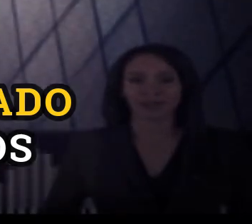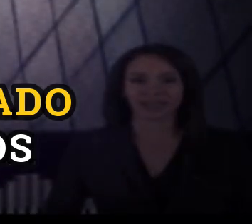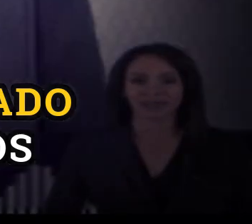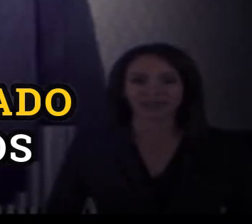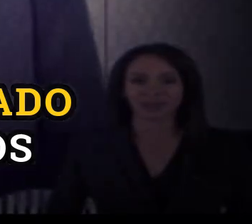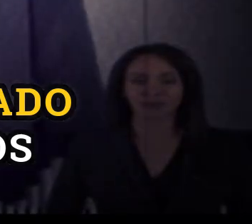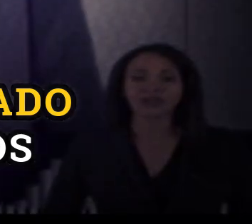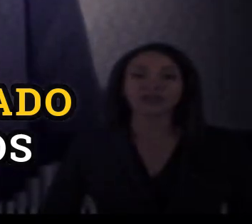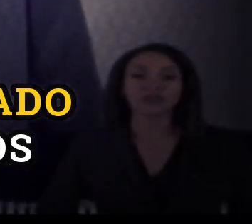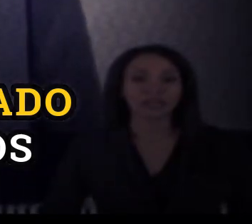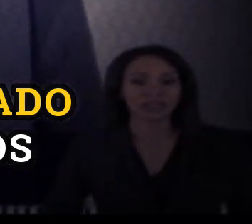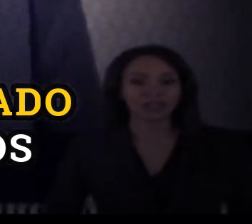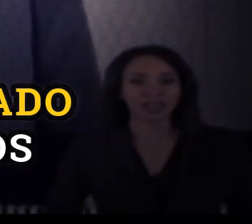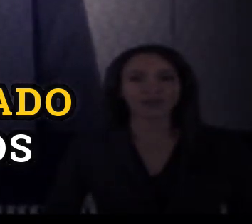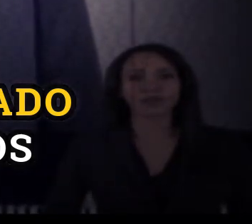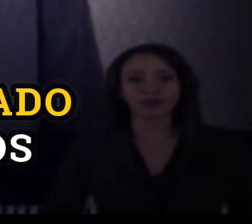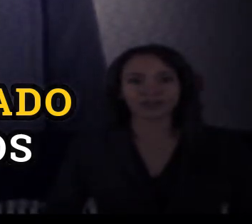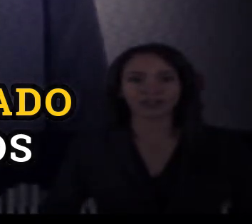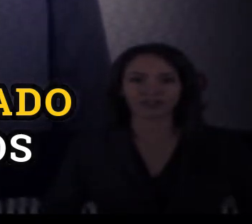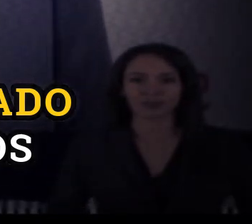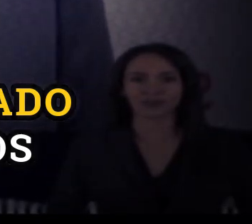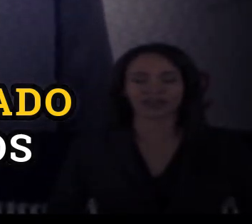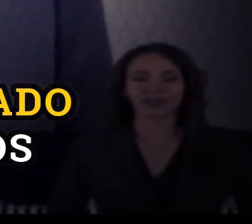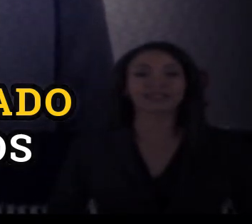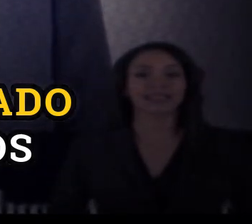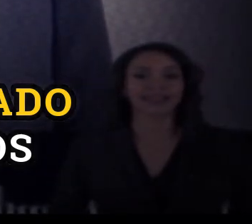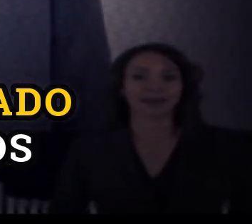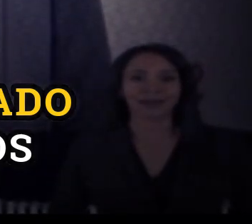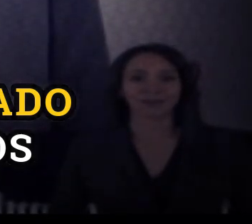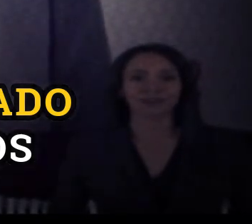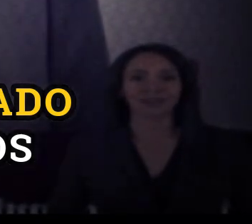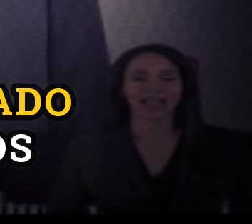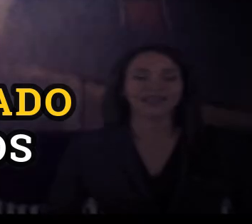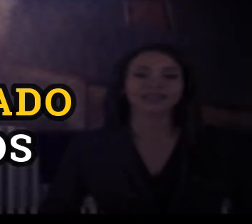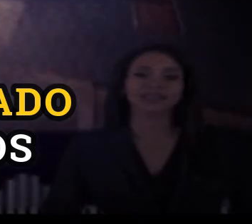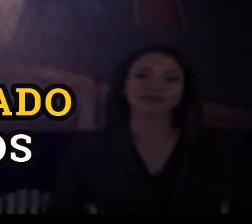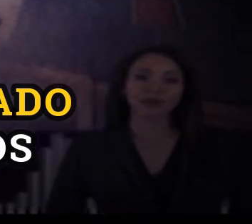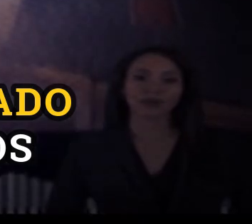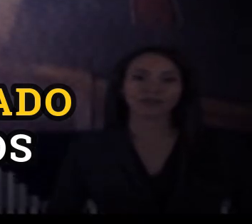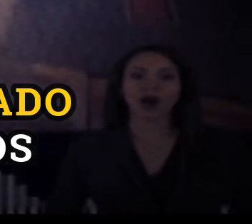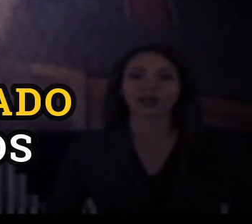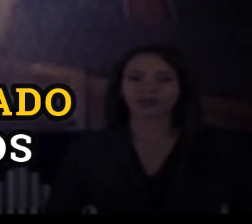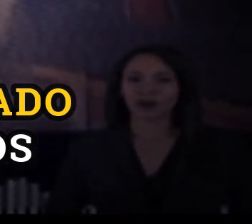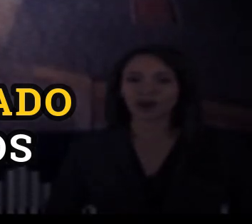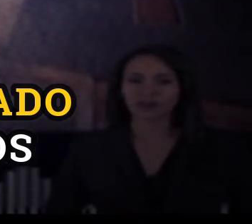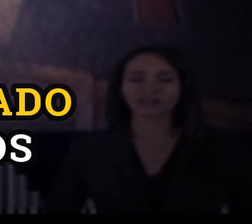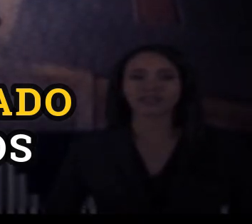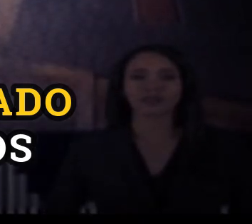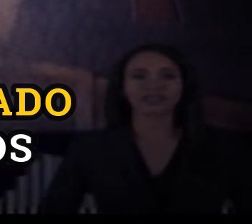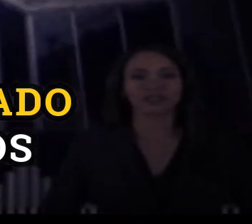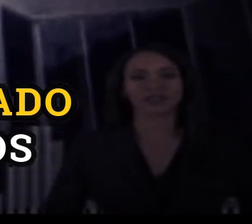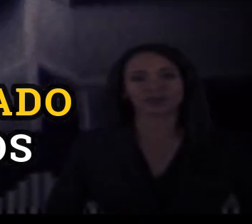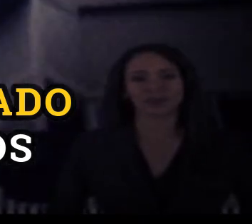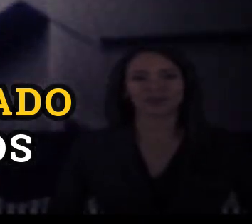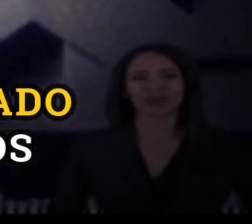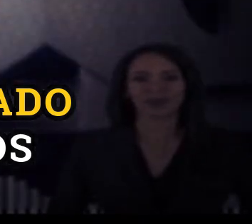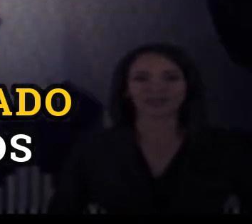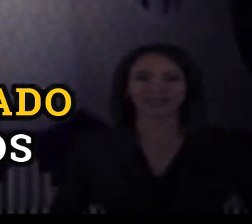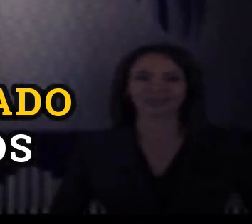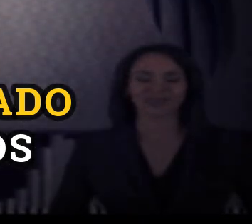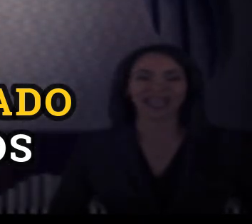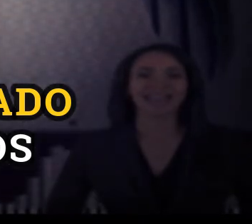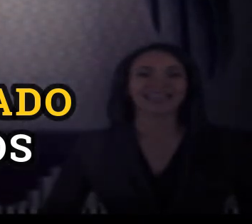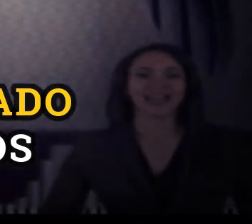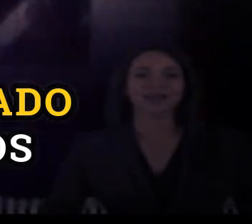el día que realmente hayan cambios en este país de los que legislan es cuando se empiezan a movilizar en transporte público dejen de lado que el chofer que mi seguridad que